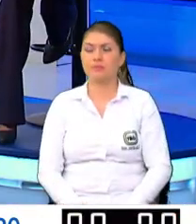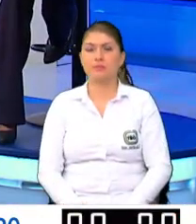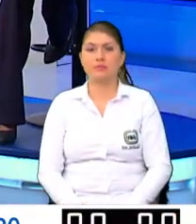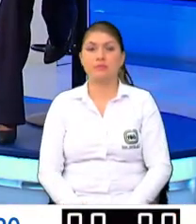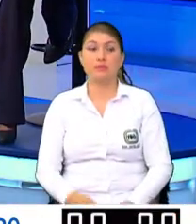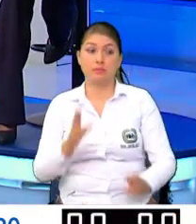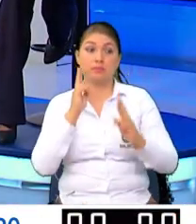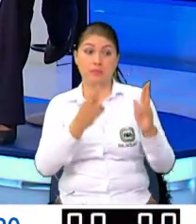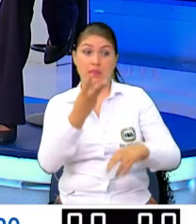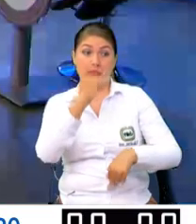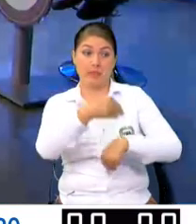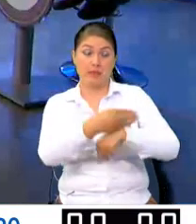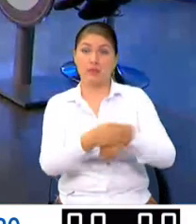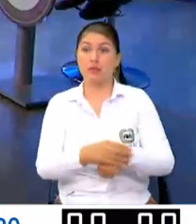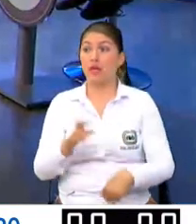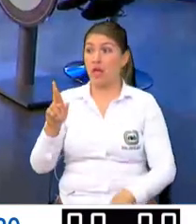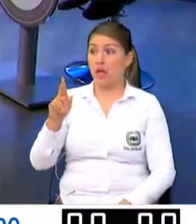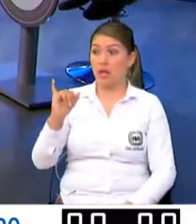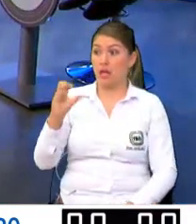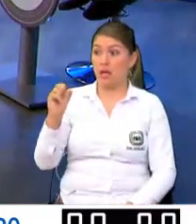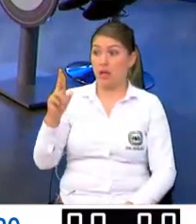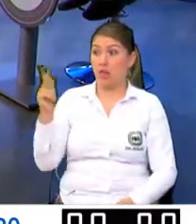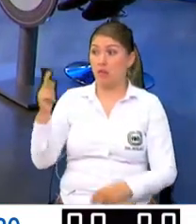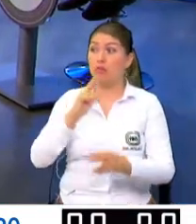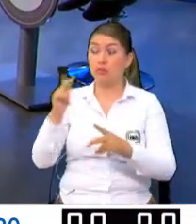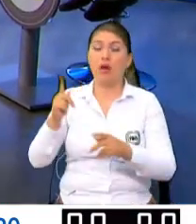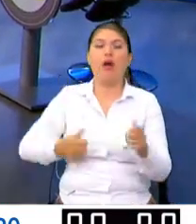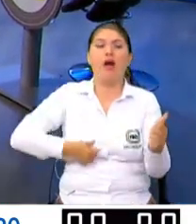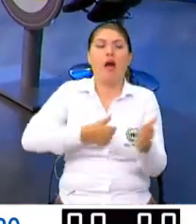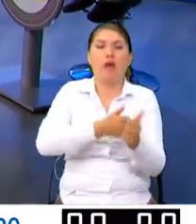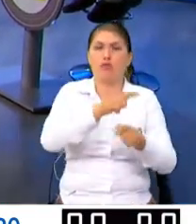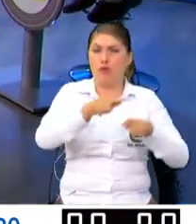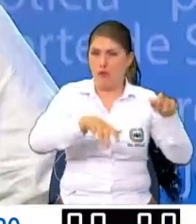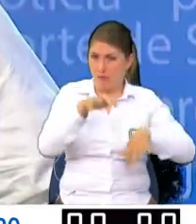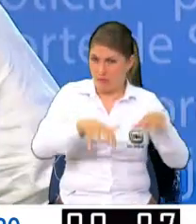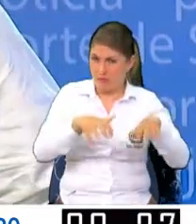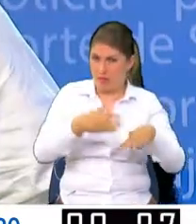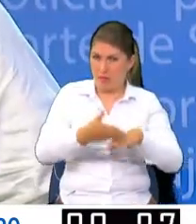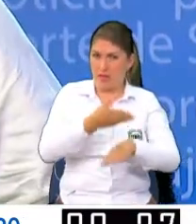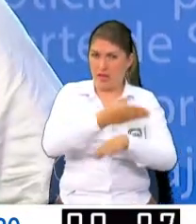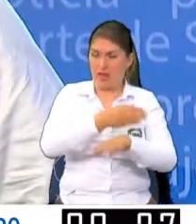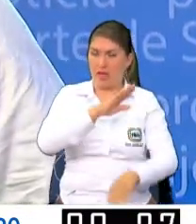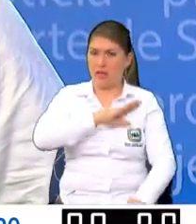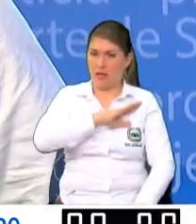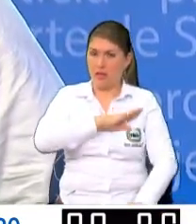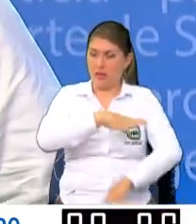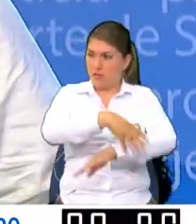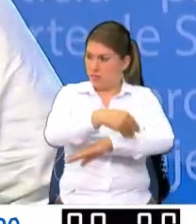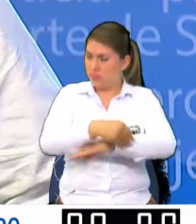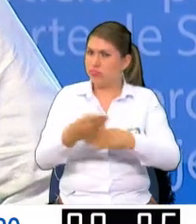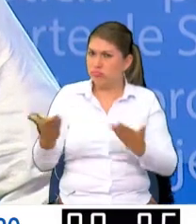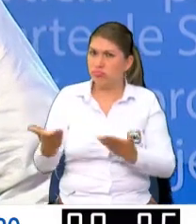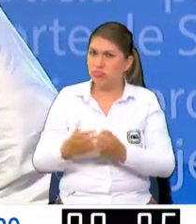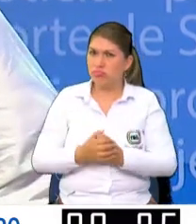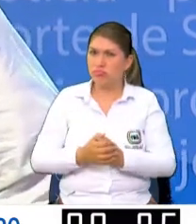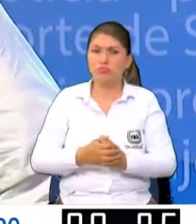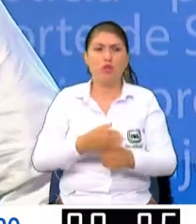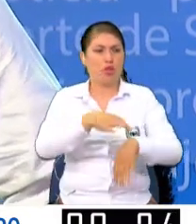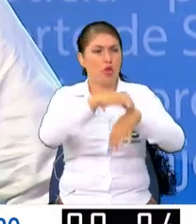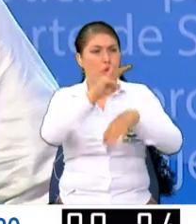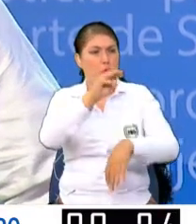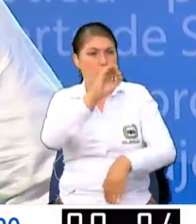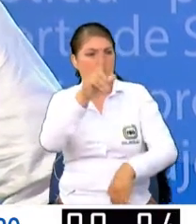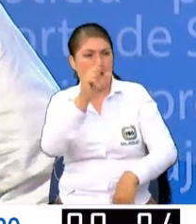la respuesta de 30 segundos asesor de despacho de la alcaldía de tomate ya el doctor william